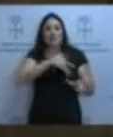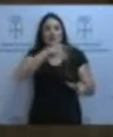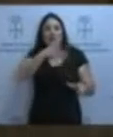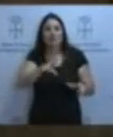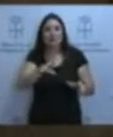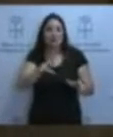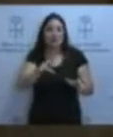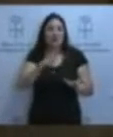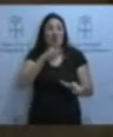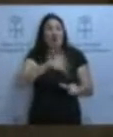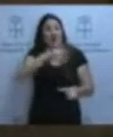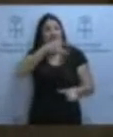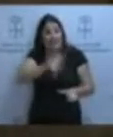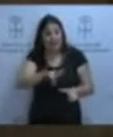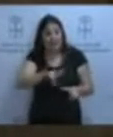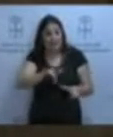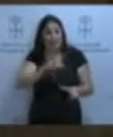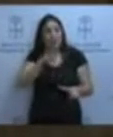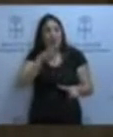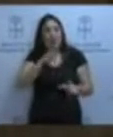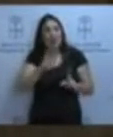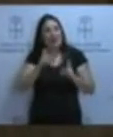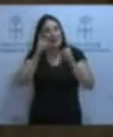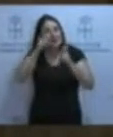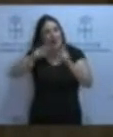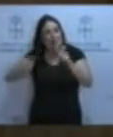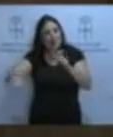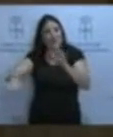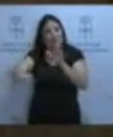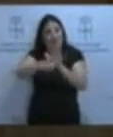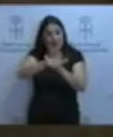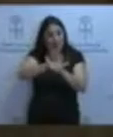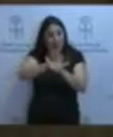hizo precisamente esa amnistía fiscal para dejar impune a los evasores fiscales,